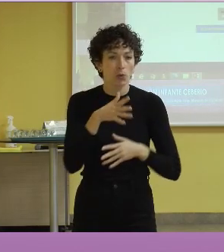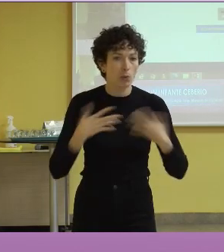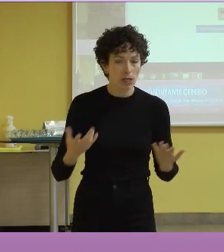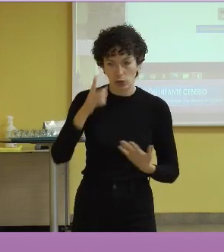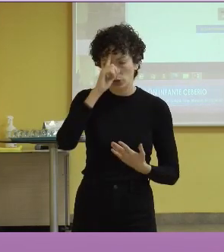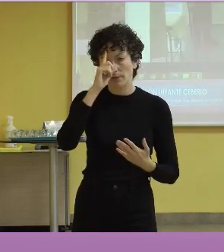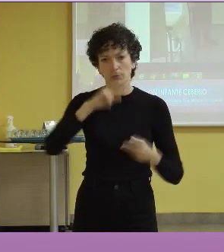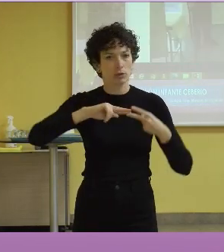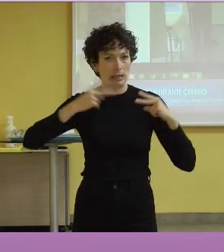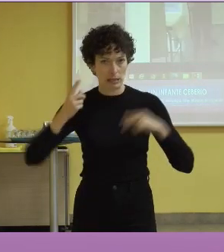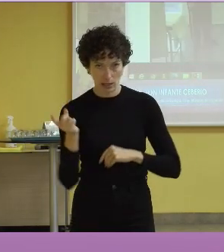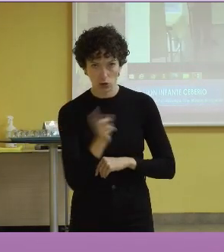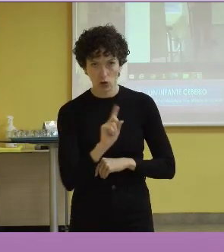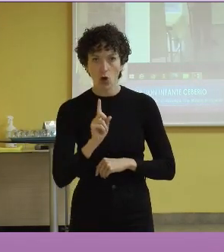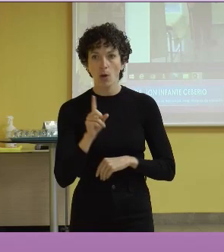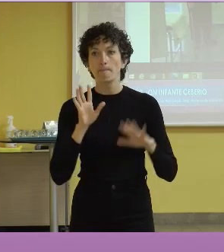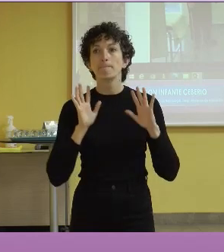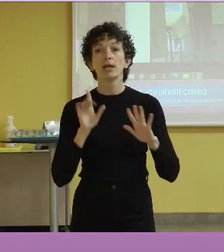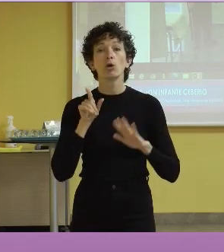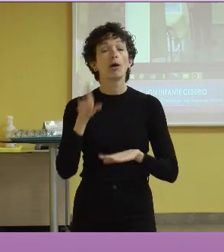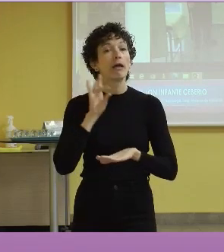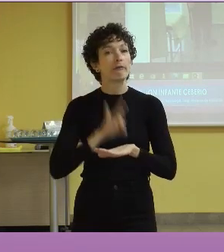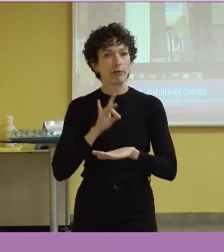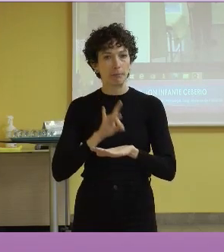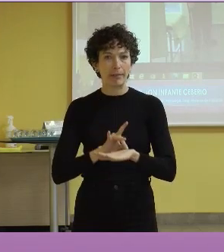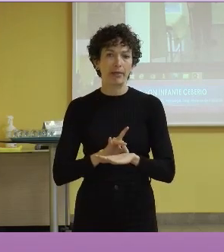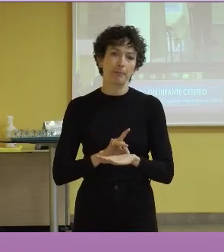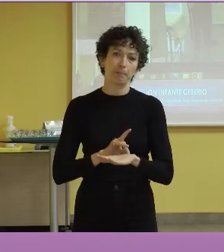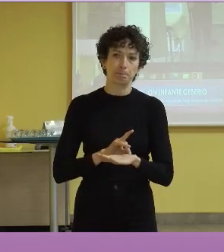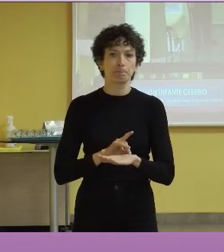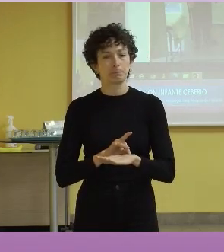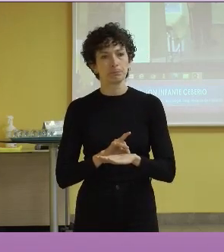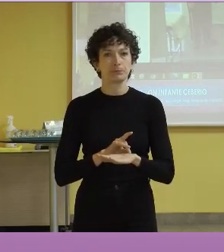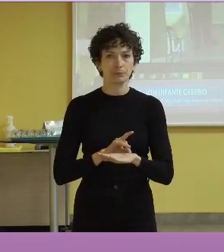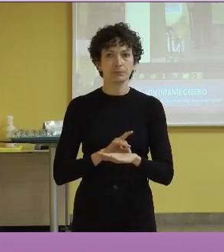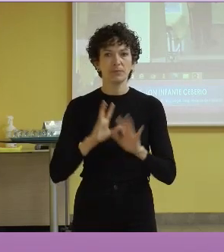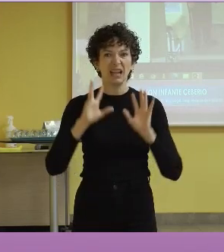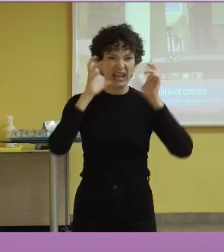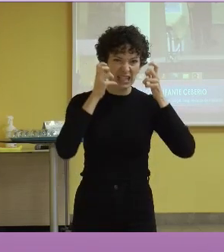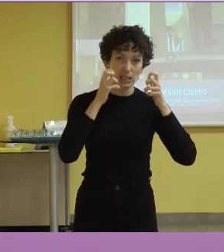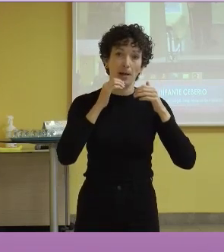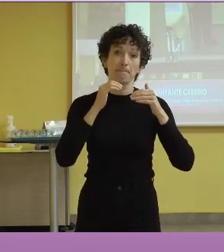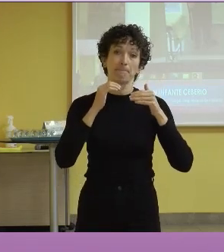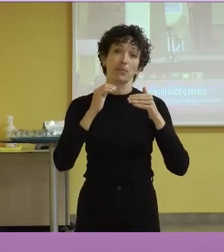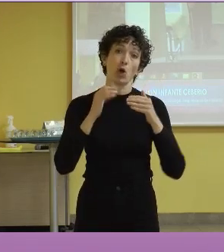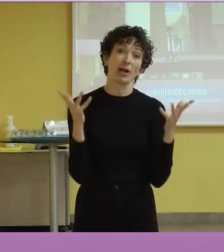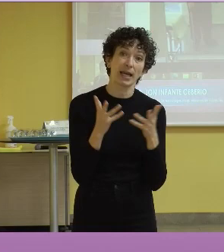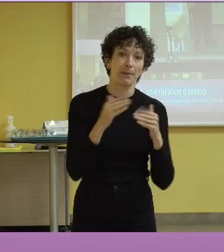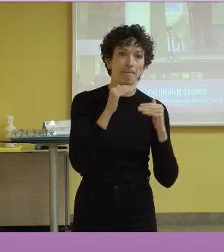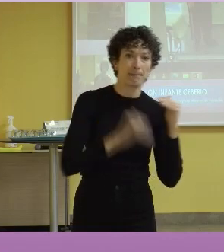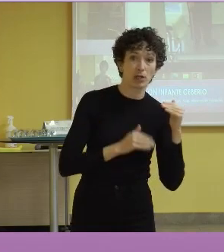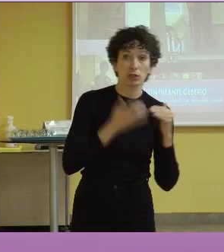genética y que bueno, es una enfermedad menos agresiva o menos grave que la